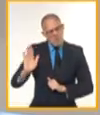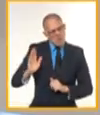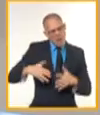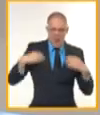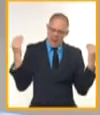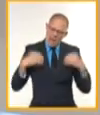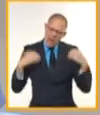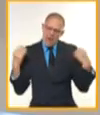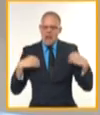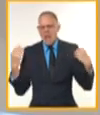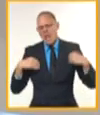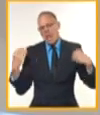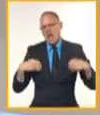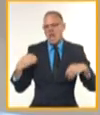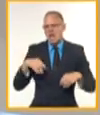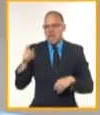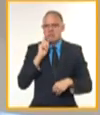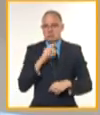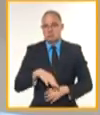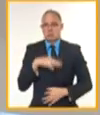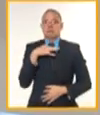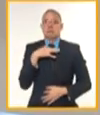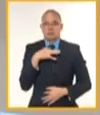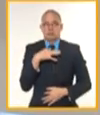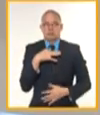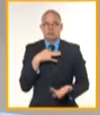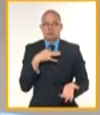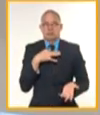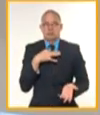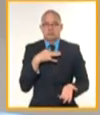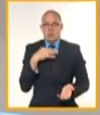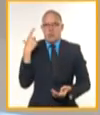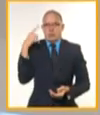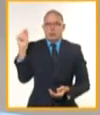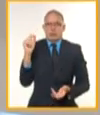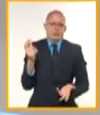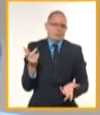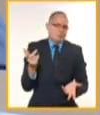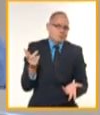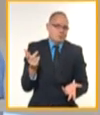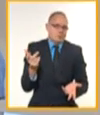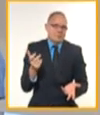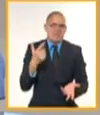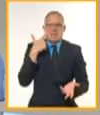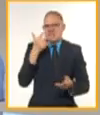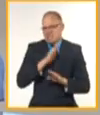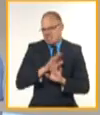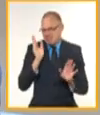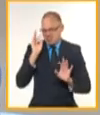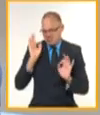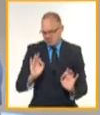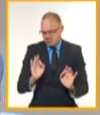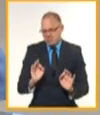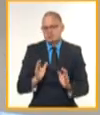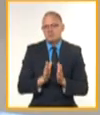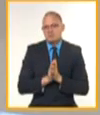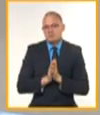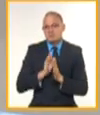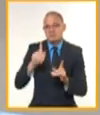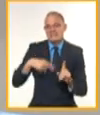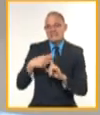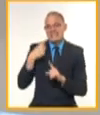que ver si son o no así, de que se está cortando ya la ayuda de ciberataques a